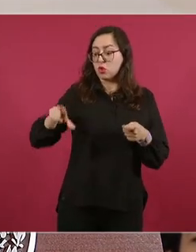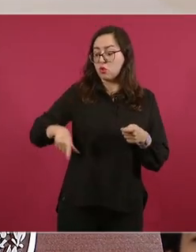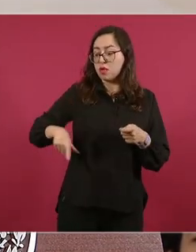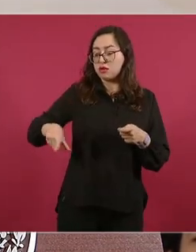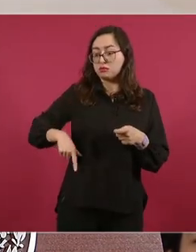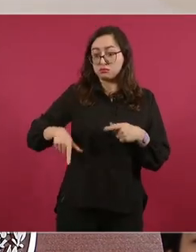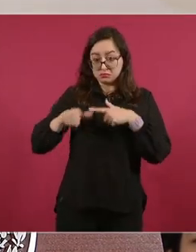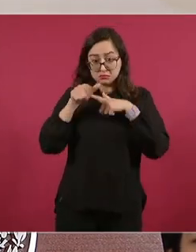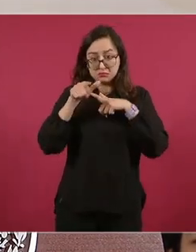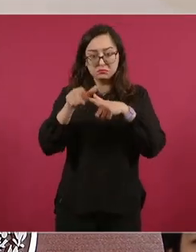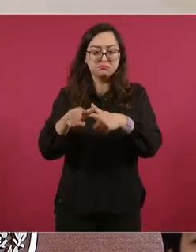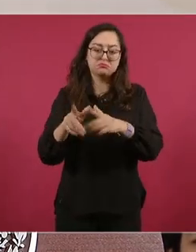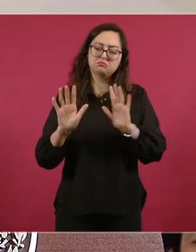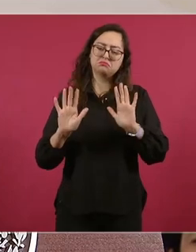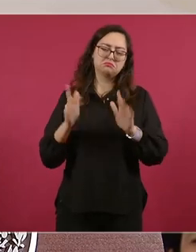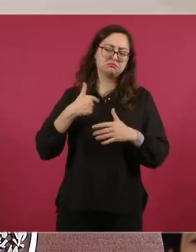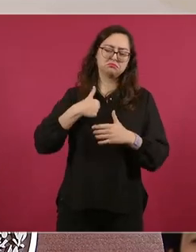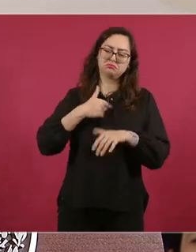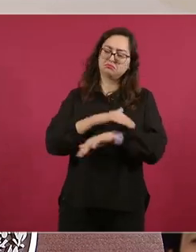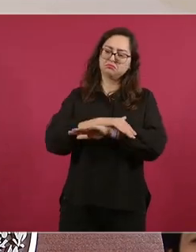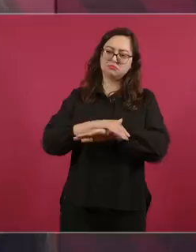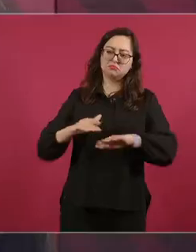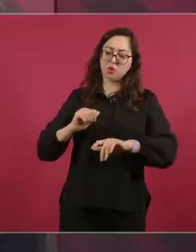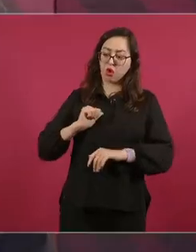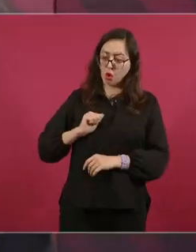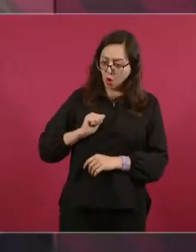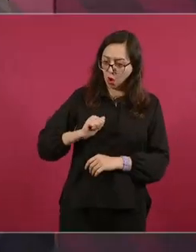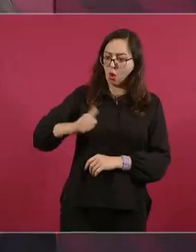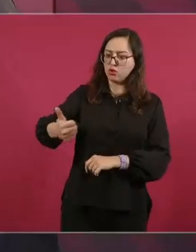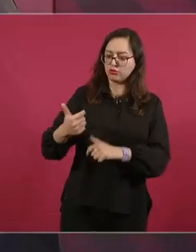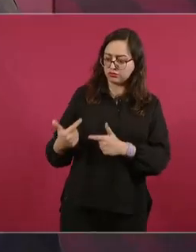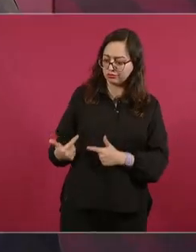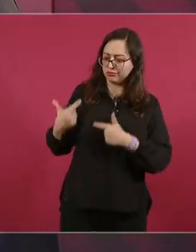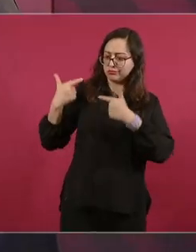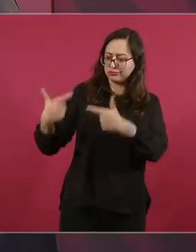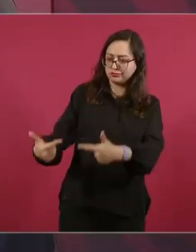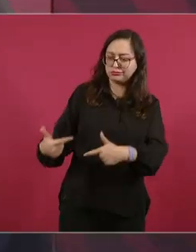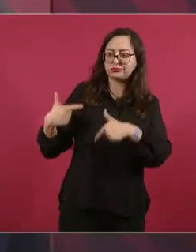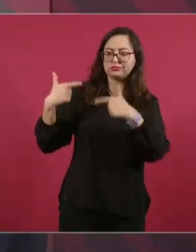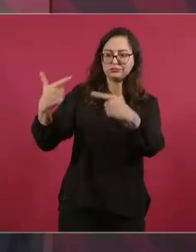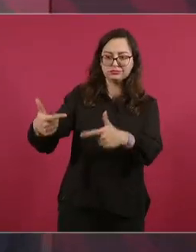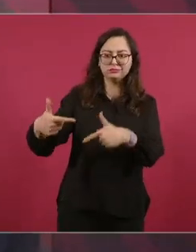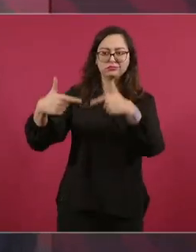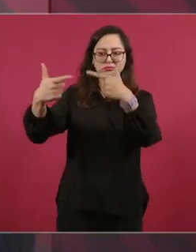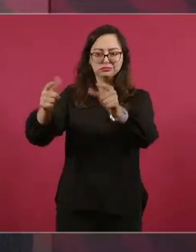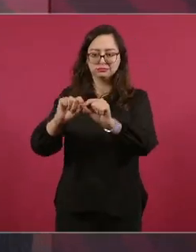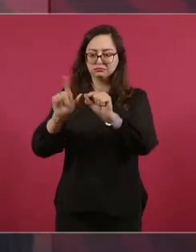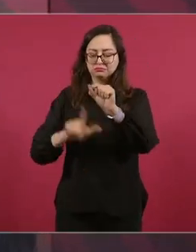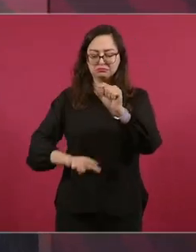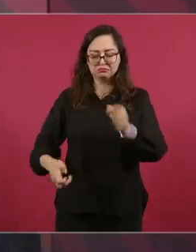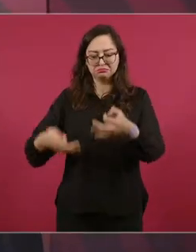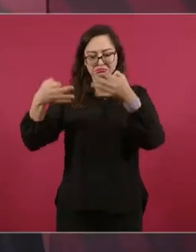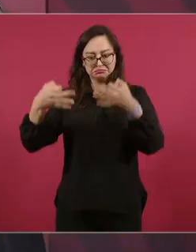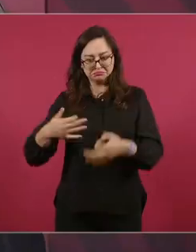construyendo una patria libre, digna y cada vez más